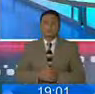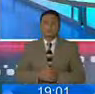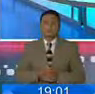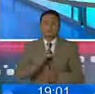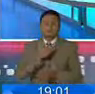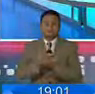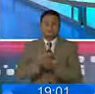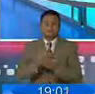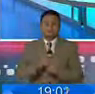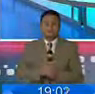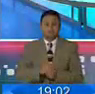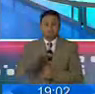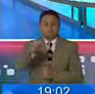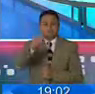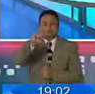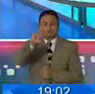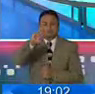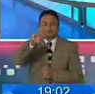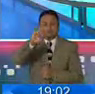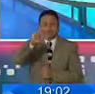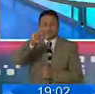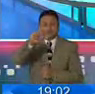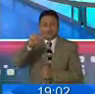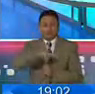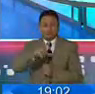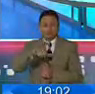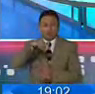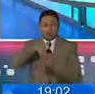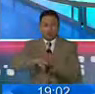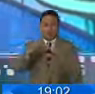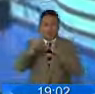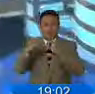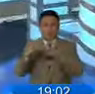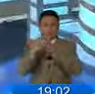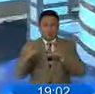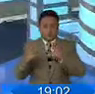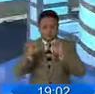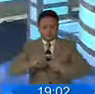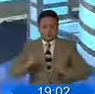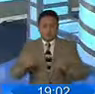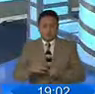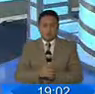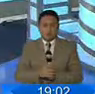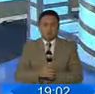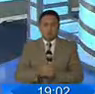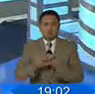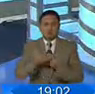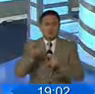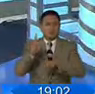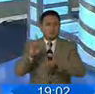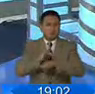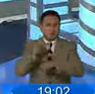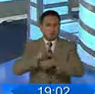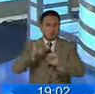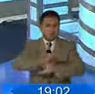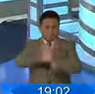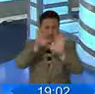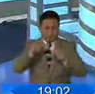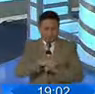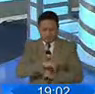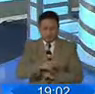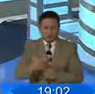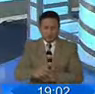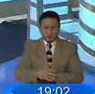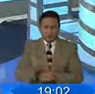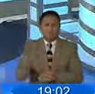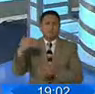Muchísimas gracias, Adriana Rojas. Se encuentra en el Coliseo Rumiñahui, donde se está realizando desde tempranas horas, María Mercedes,